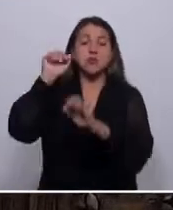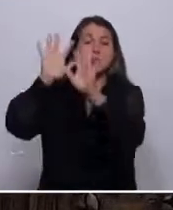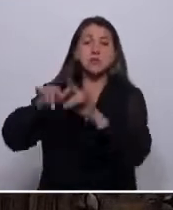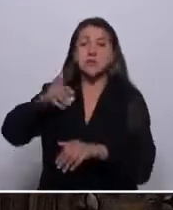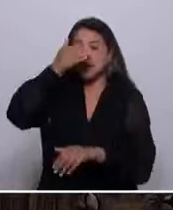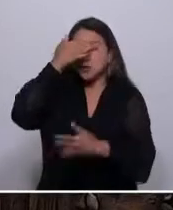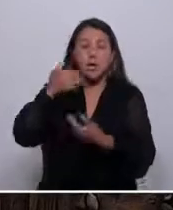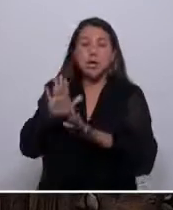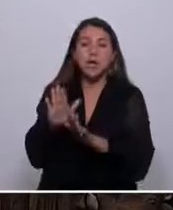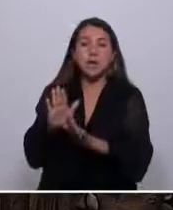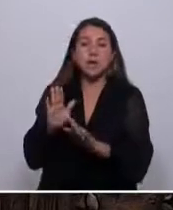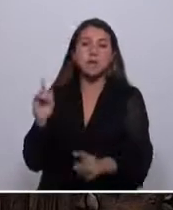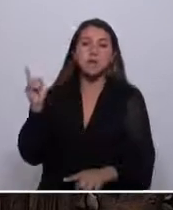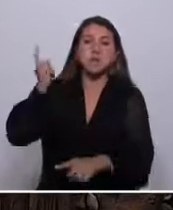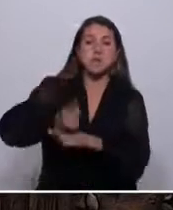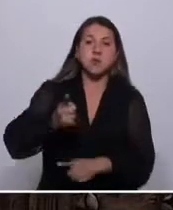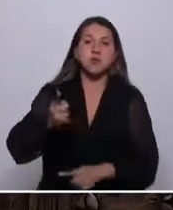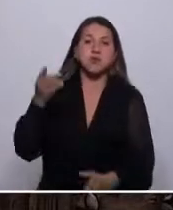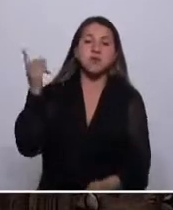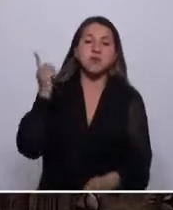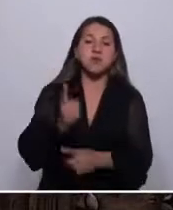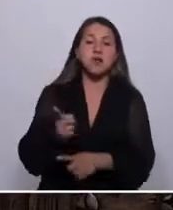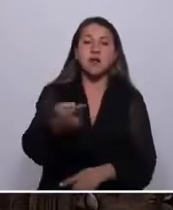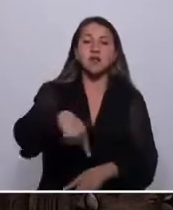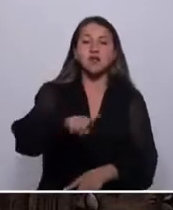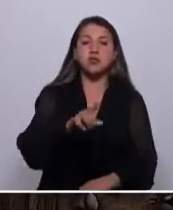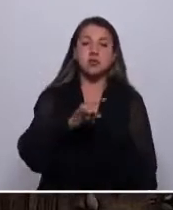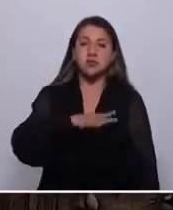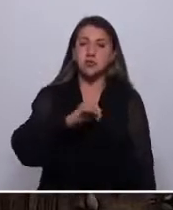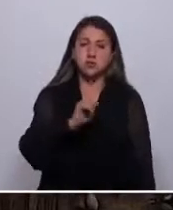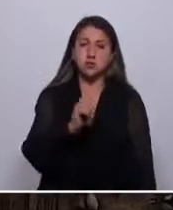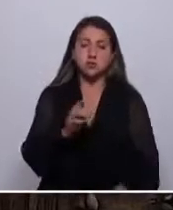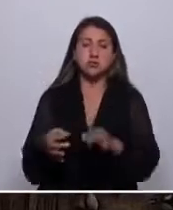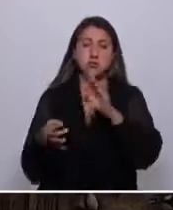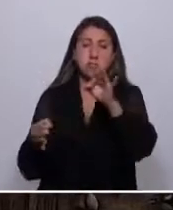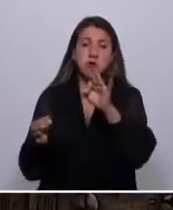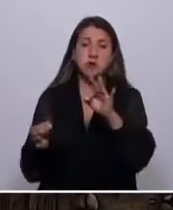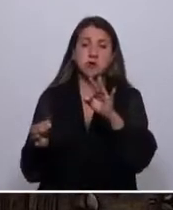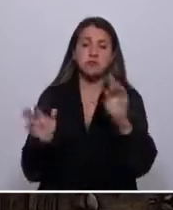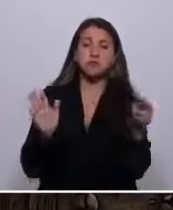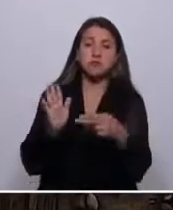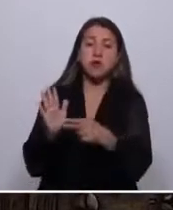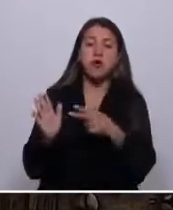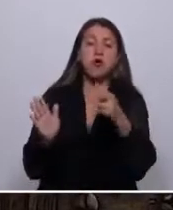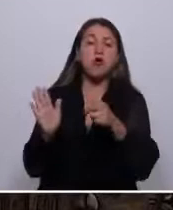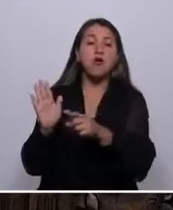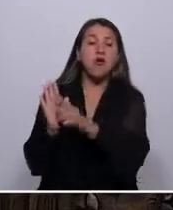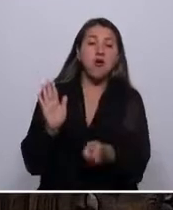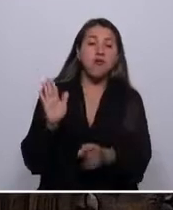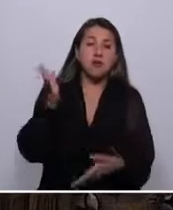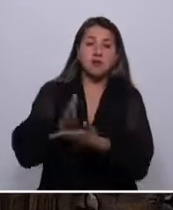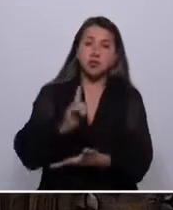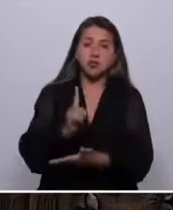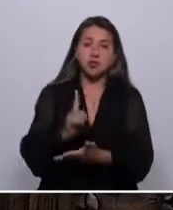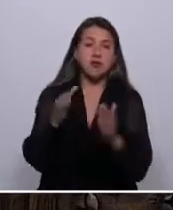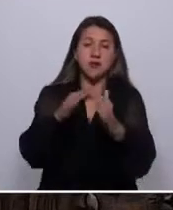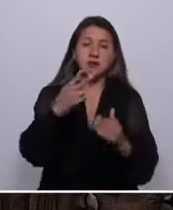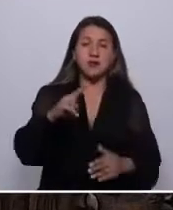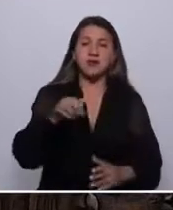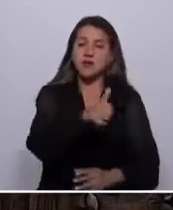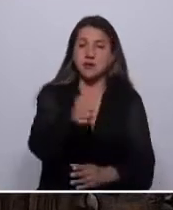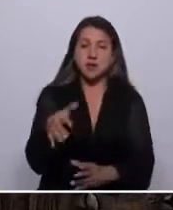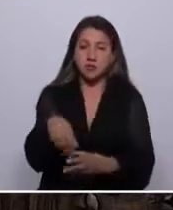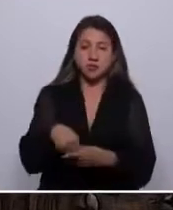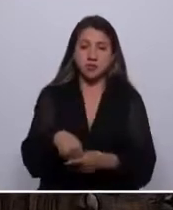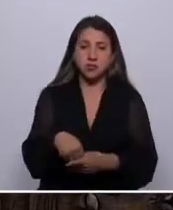e imponérselo a nuestros compatriotas mediante un pedazo de papel. Eso no será la casa de todos. Ese no es